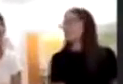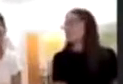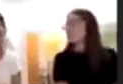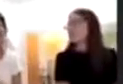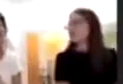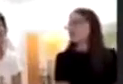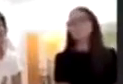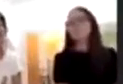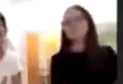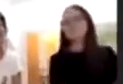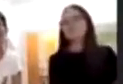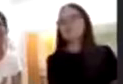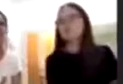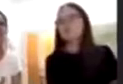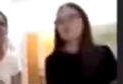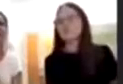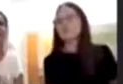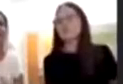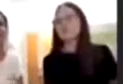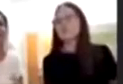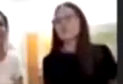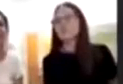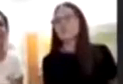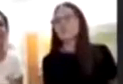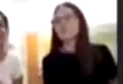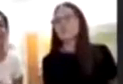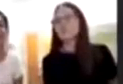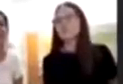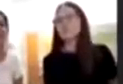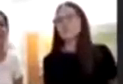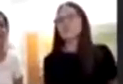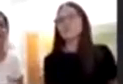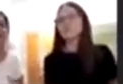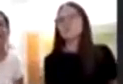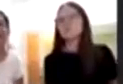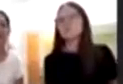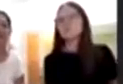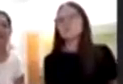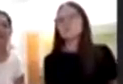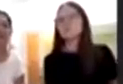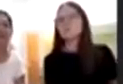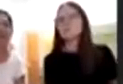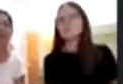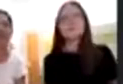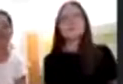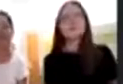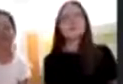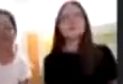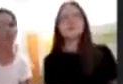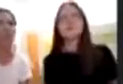ni construibles, ni urbanizables, entonces ahí la naturaleza encuentra un sitio donde manifestarse.